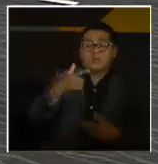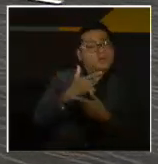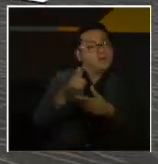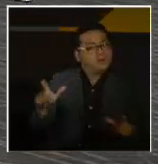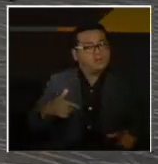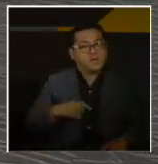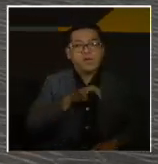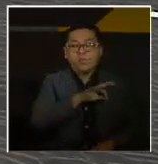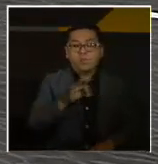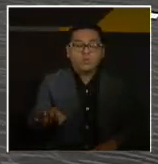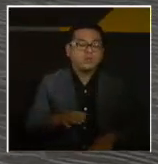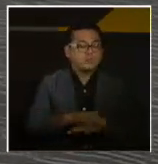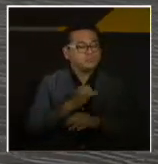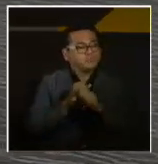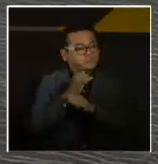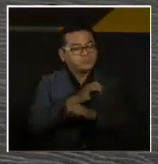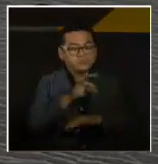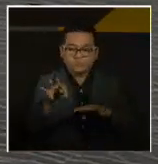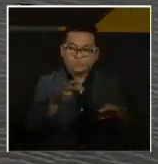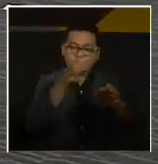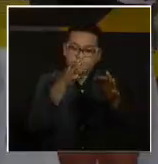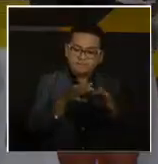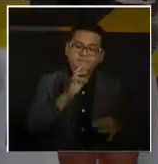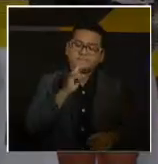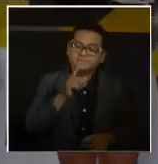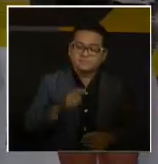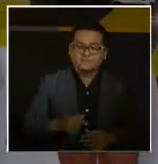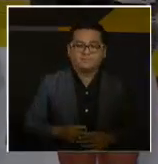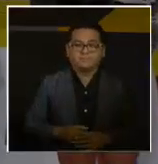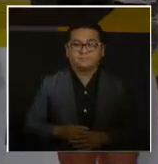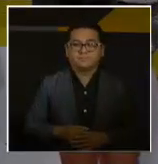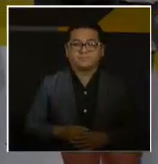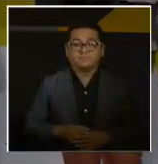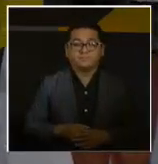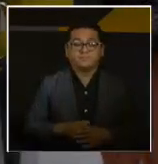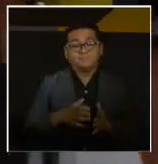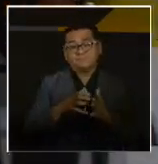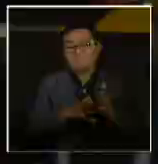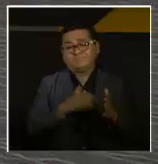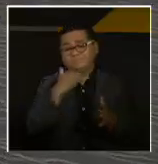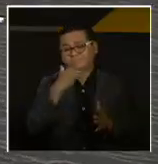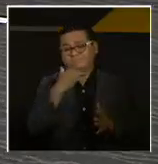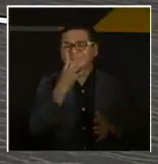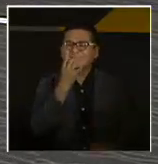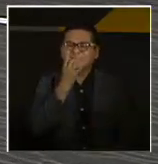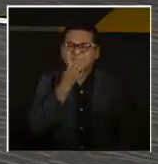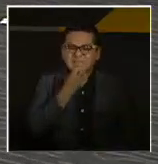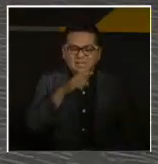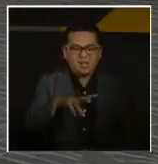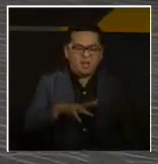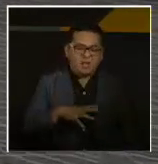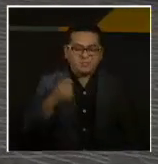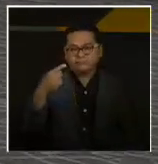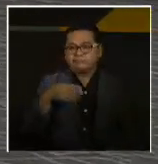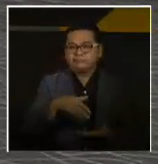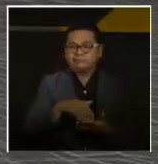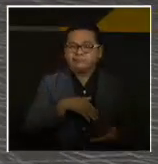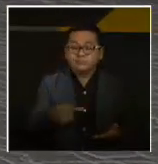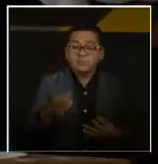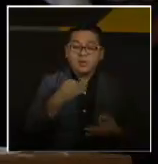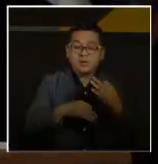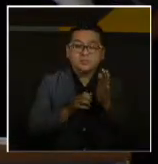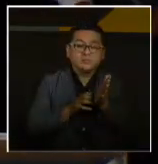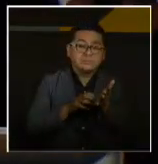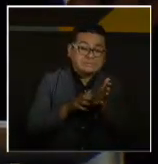autónomo para que puedan llevar a cabo su trabajo adecuadamente. La impunidad que se ha vivido es lo que ha dado pie a que la